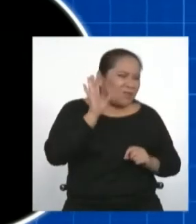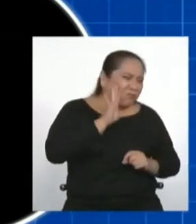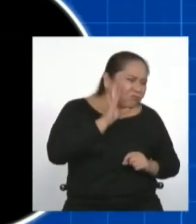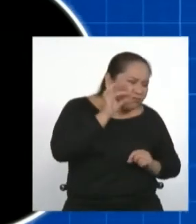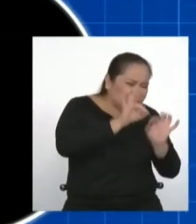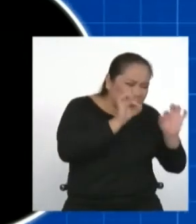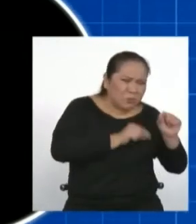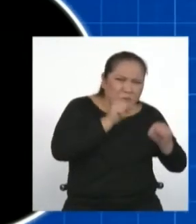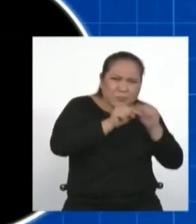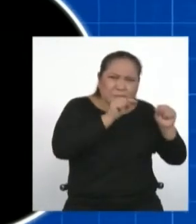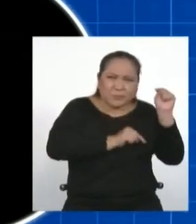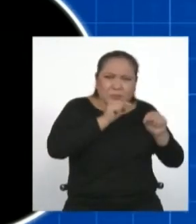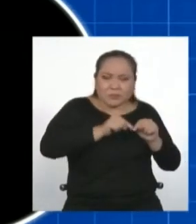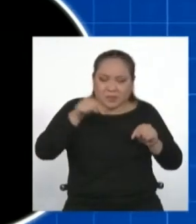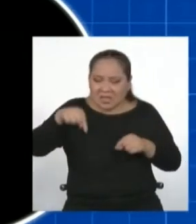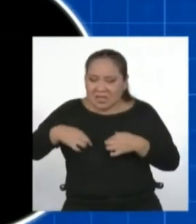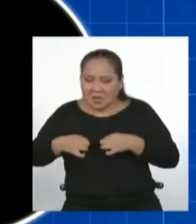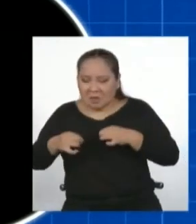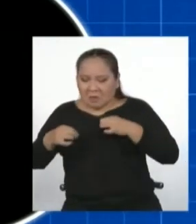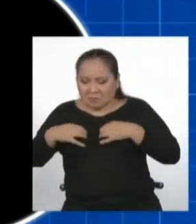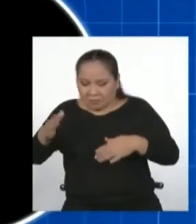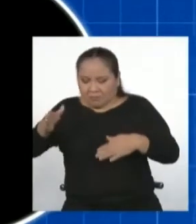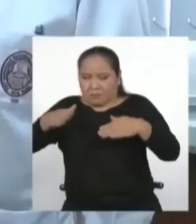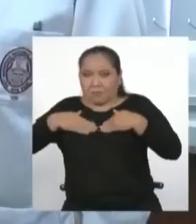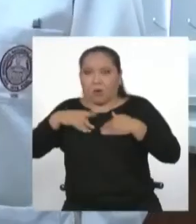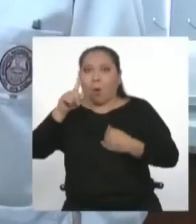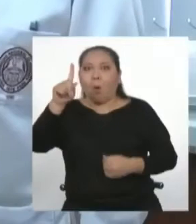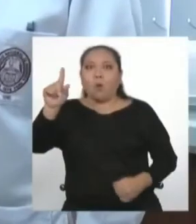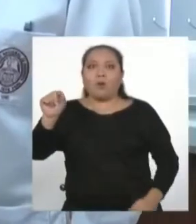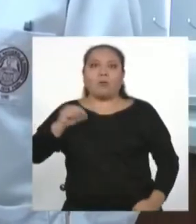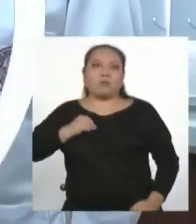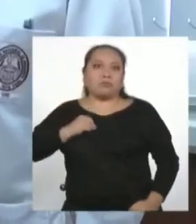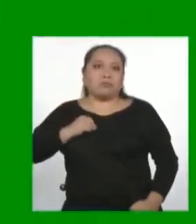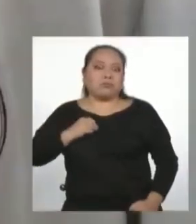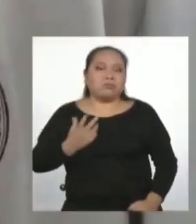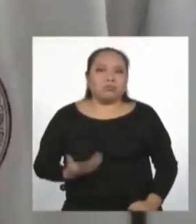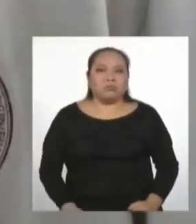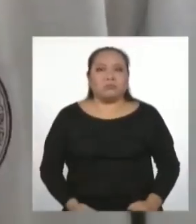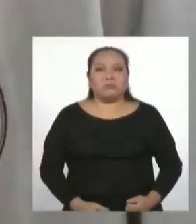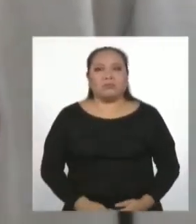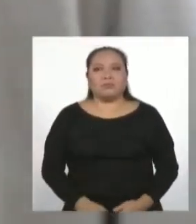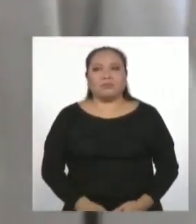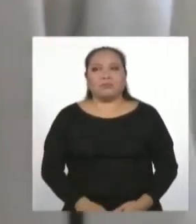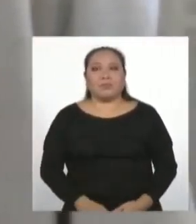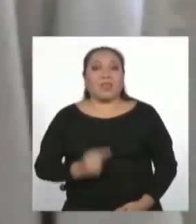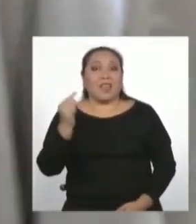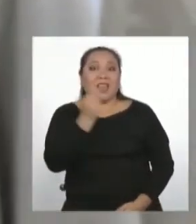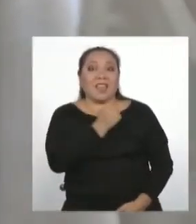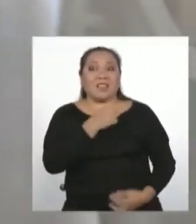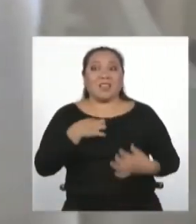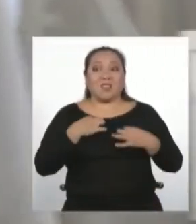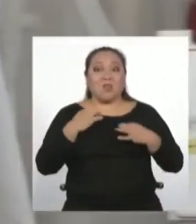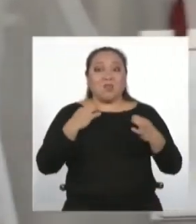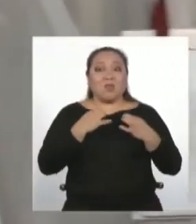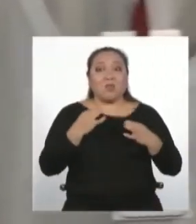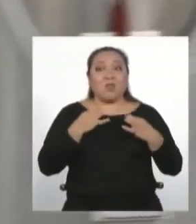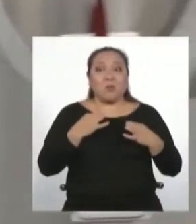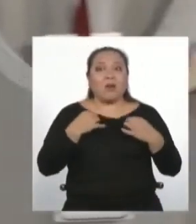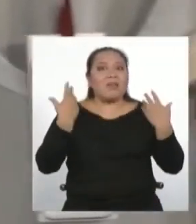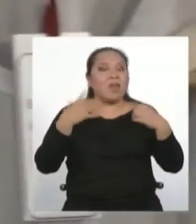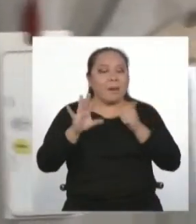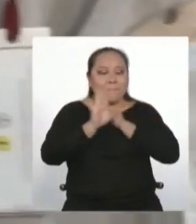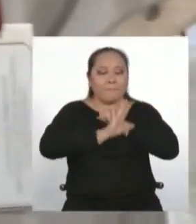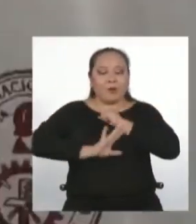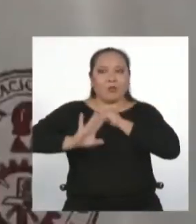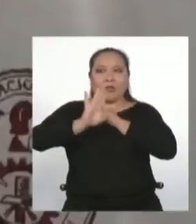vemos de que solamente se tiene en este caso una cepa. Esta es una prenda funcionalizada con nanopartículas